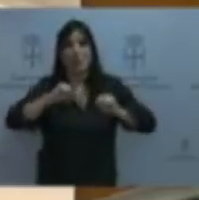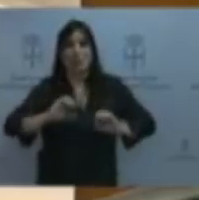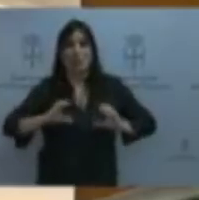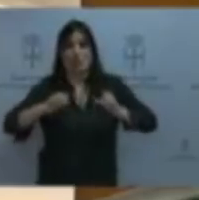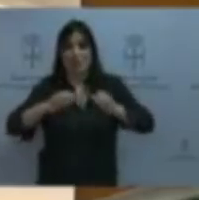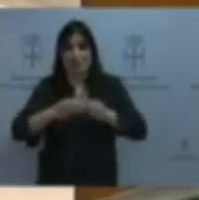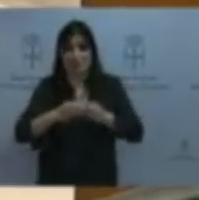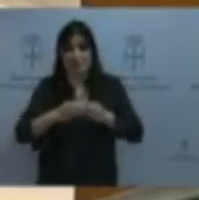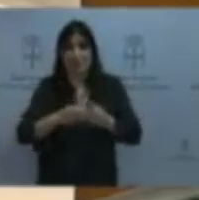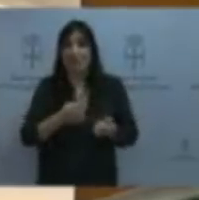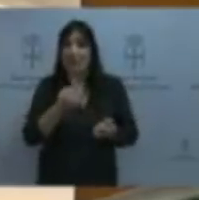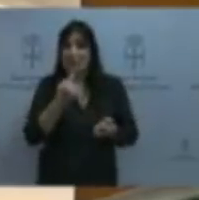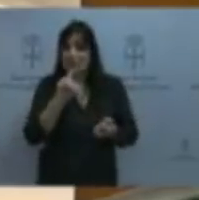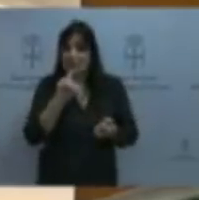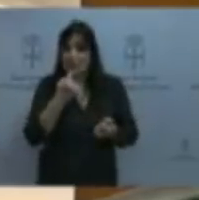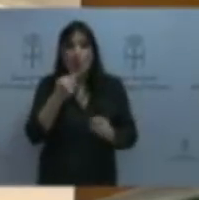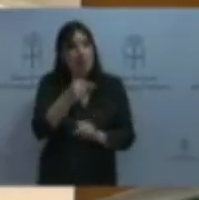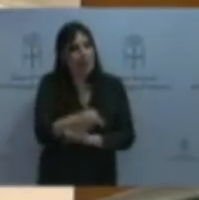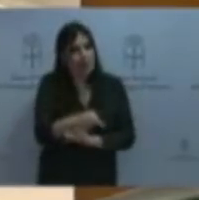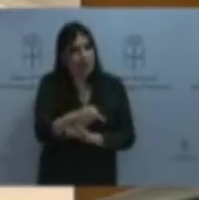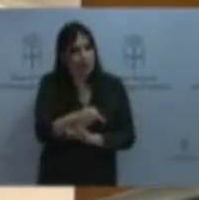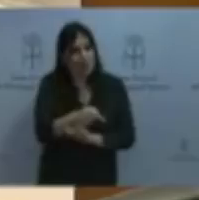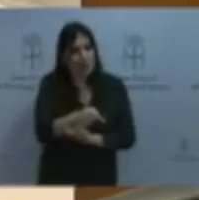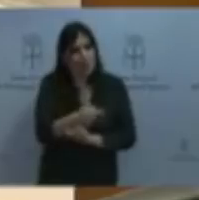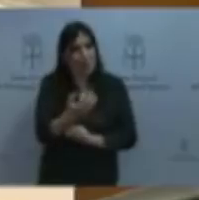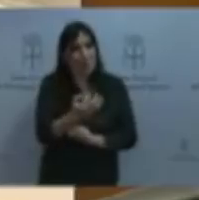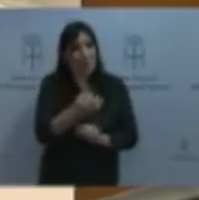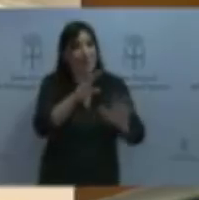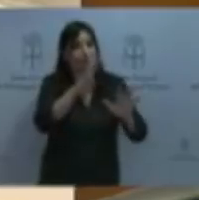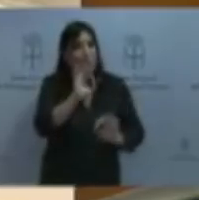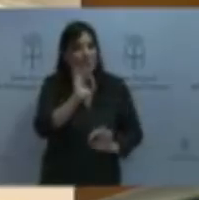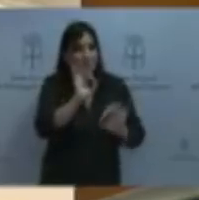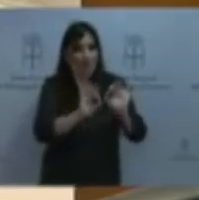obligación de asumir el 90% de la plantilla, ¿no?